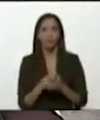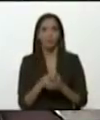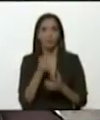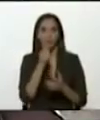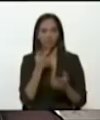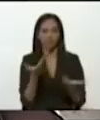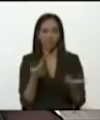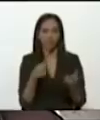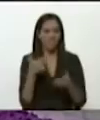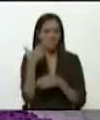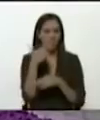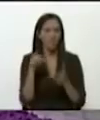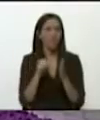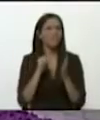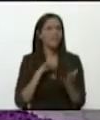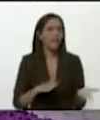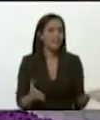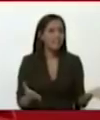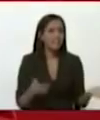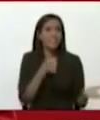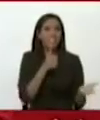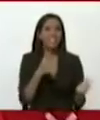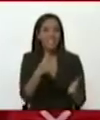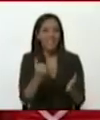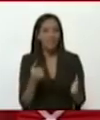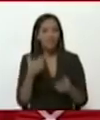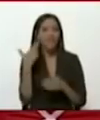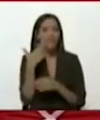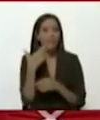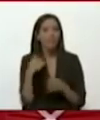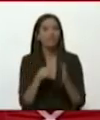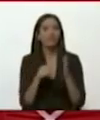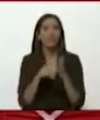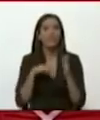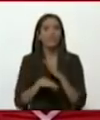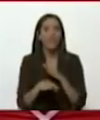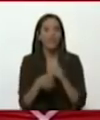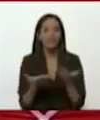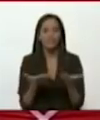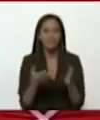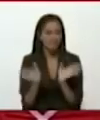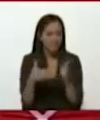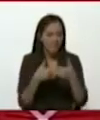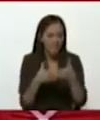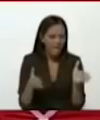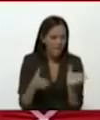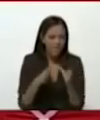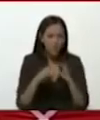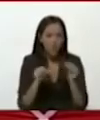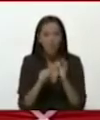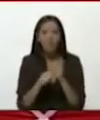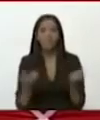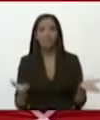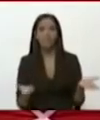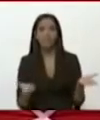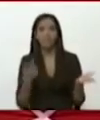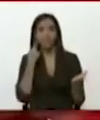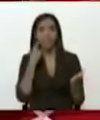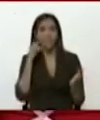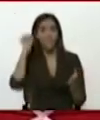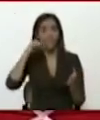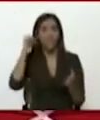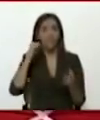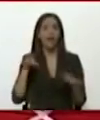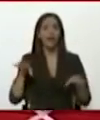Sometiendo a jóvenes. La gran pregunta. ¿Dónde quedaron esos fusiles? ¿Dónde están esas armas? Claro. ¿Quién tiene esas armas? ¿Dónde están las municiones? O sea, porque hay gente que está operando y fíjate que en el